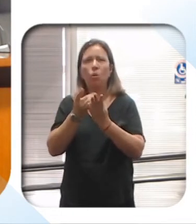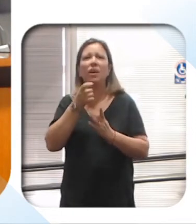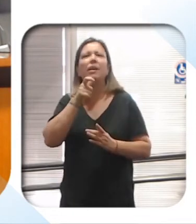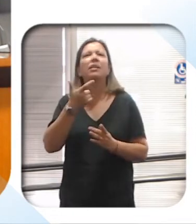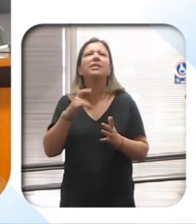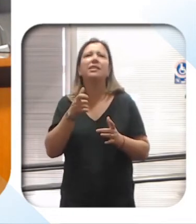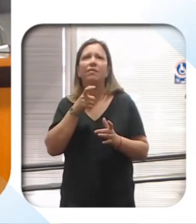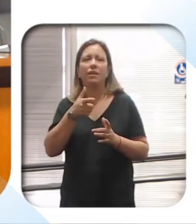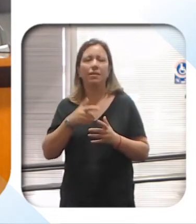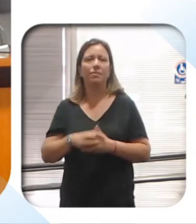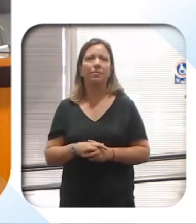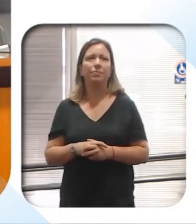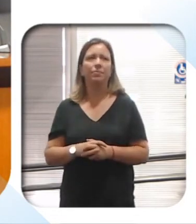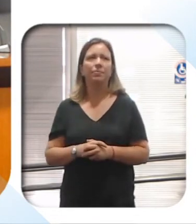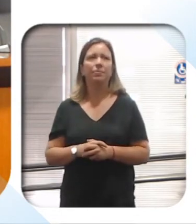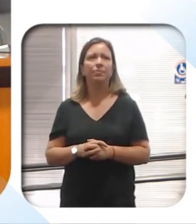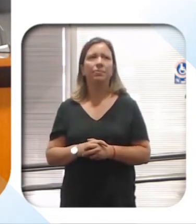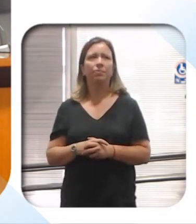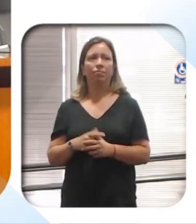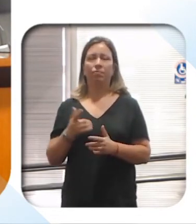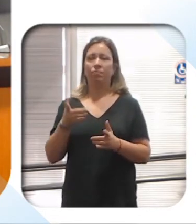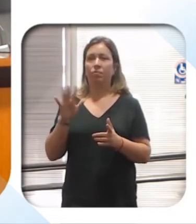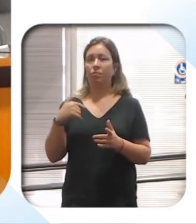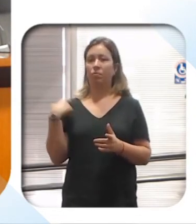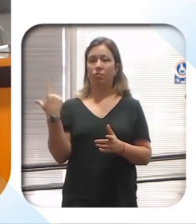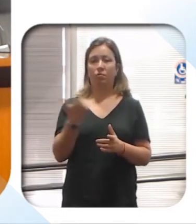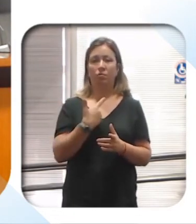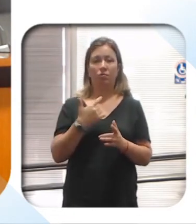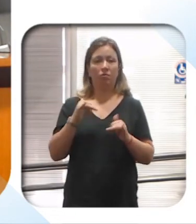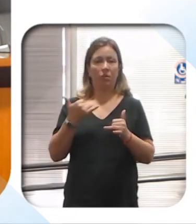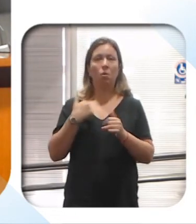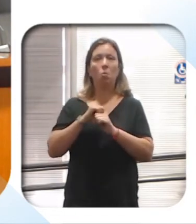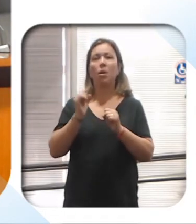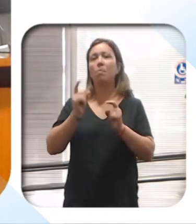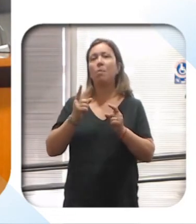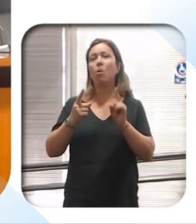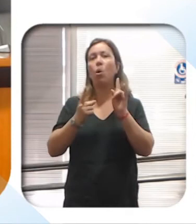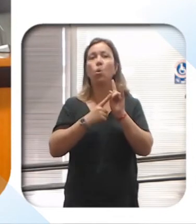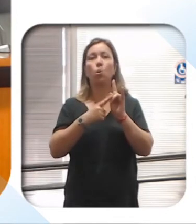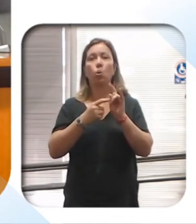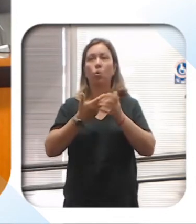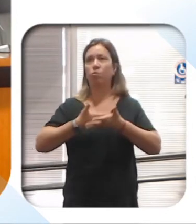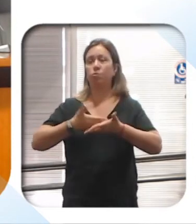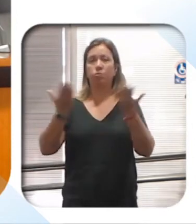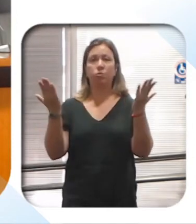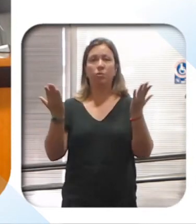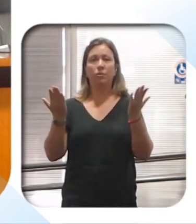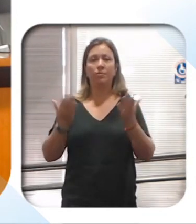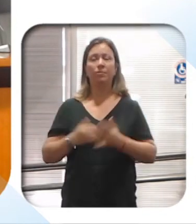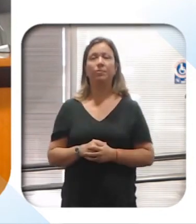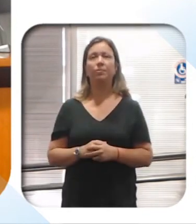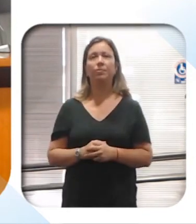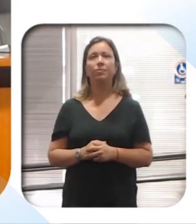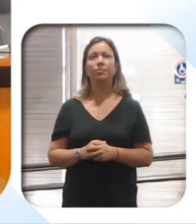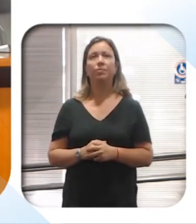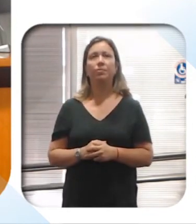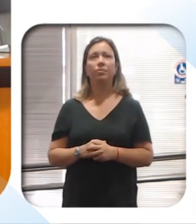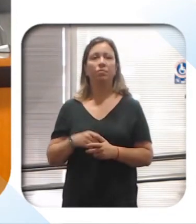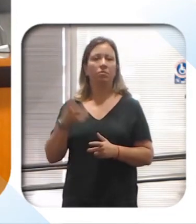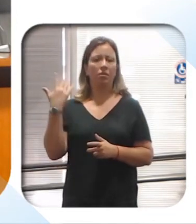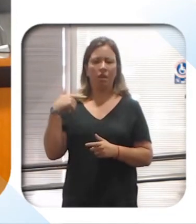formato? Implica que estamos saliendo en YouTube, esto lo